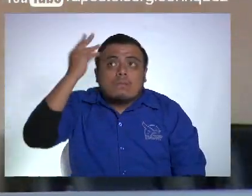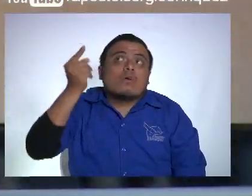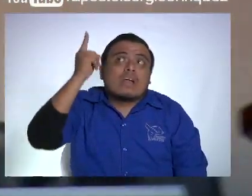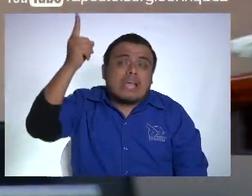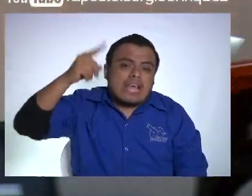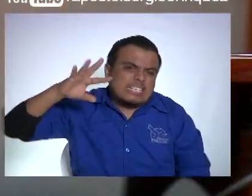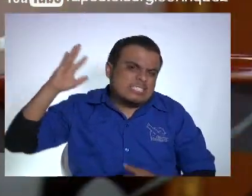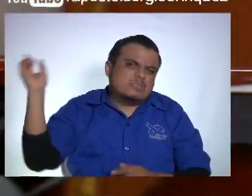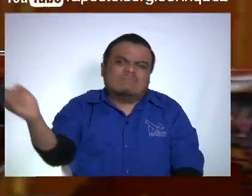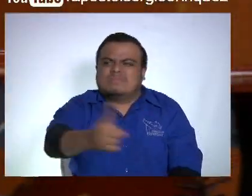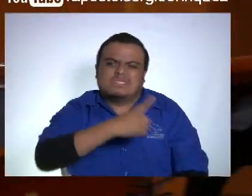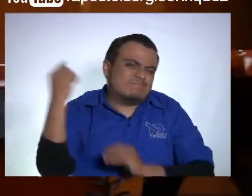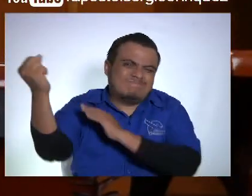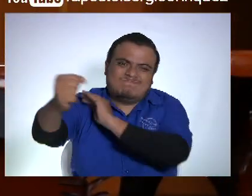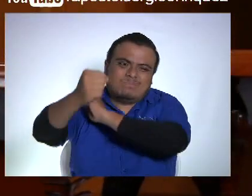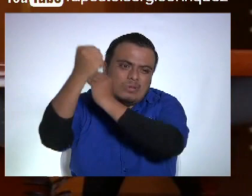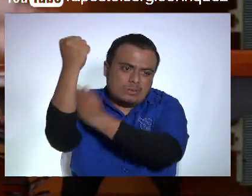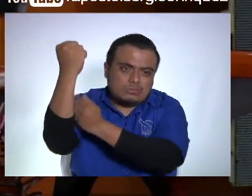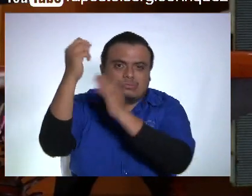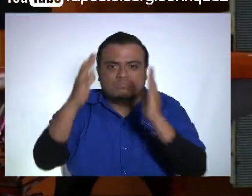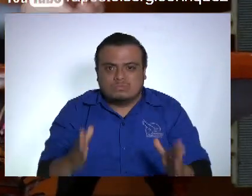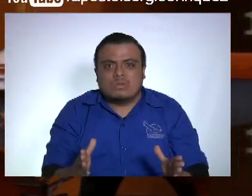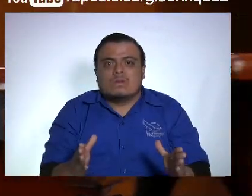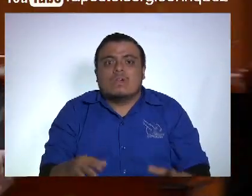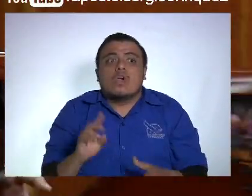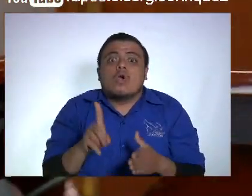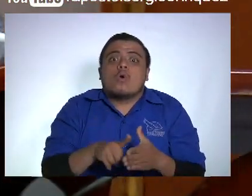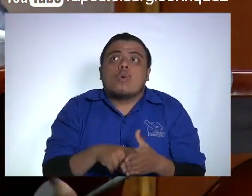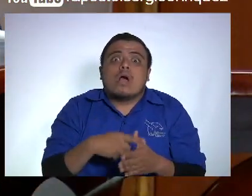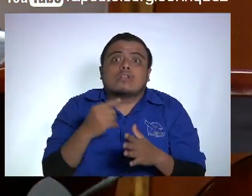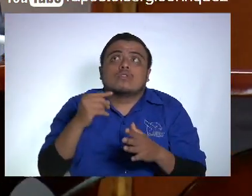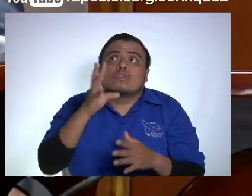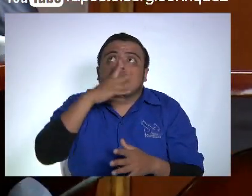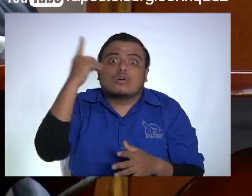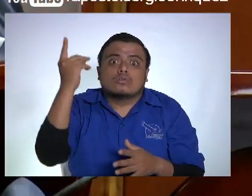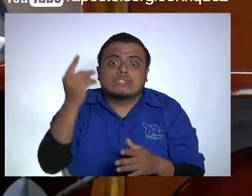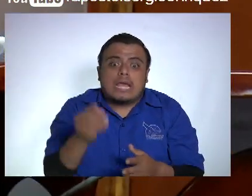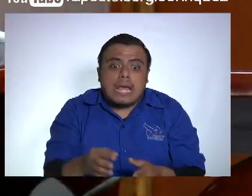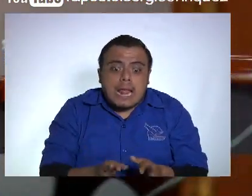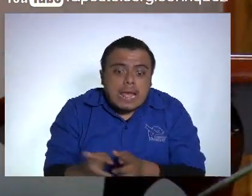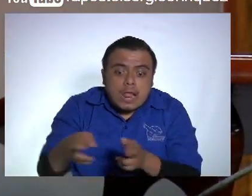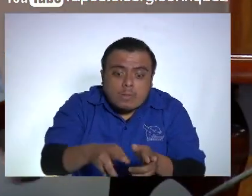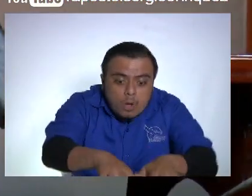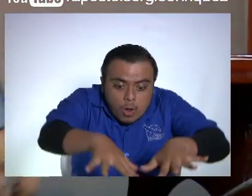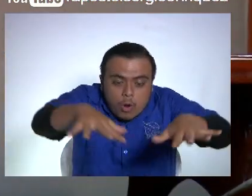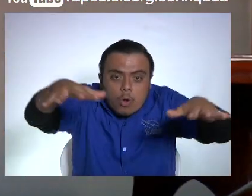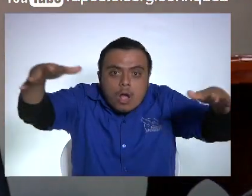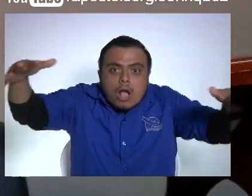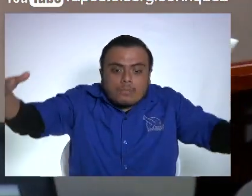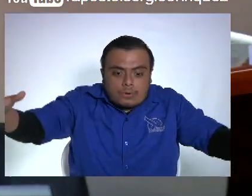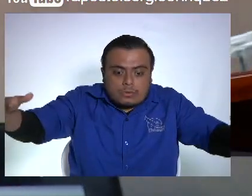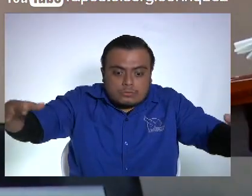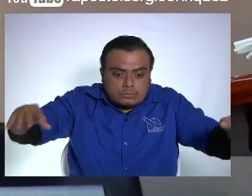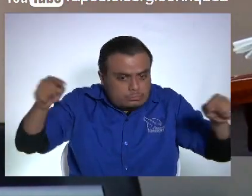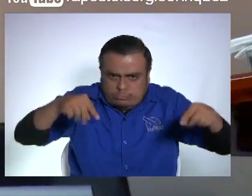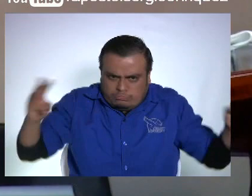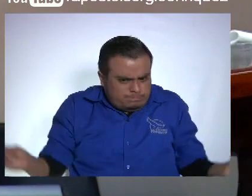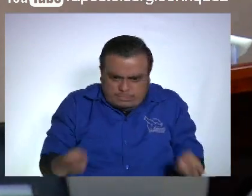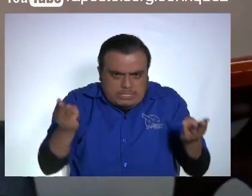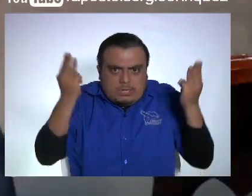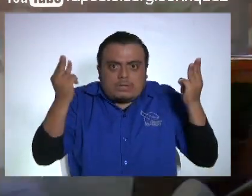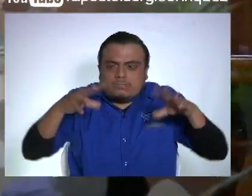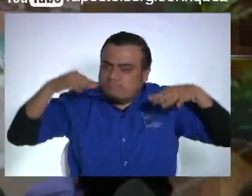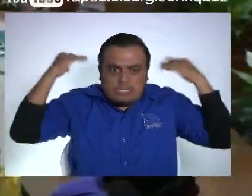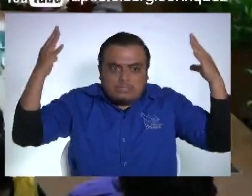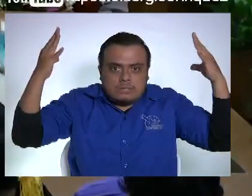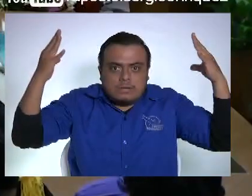Todopoderoso. Cuando Él abrió el Mar Rojo, hermano, qué milagro más grande. Y usted no puede